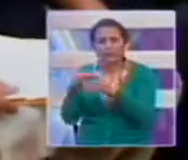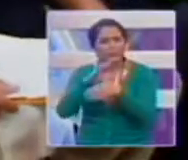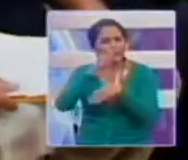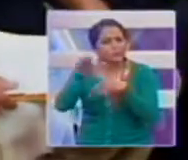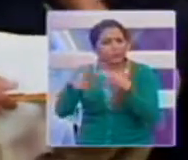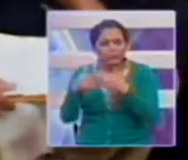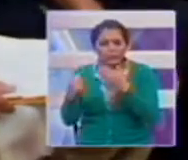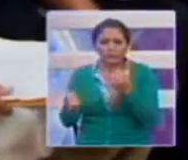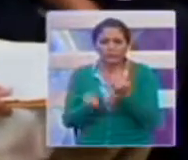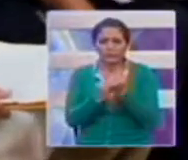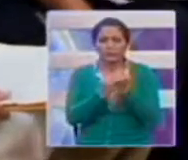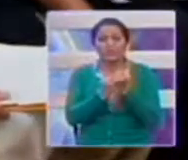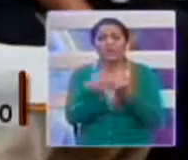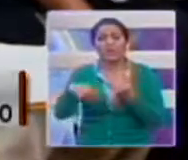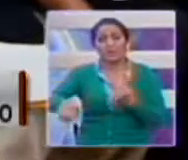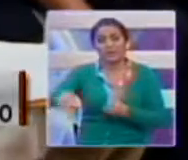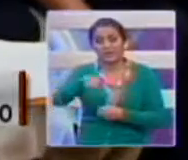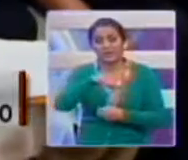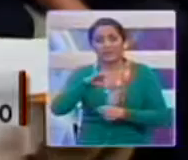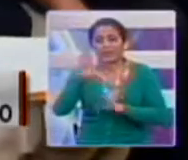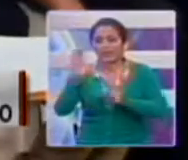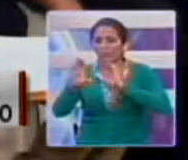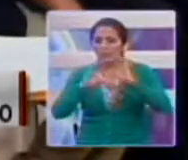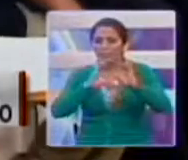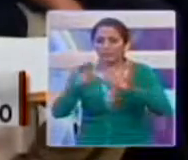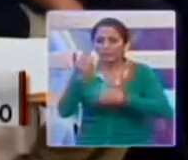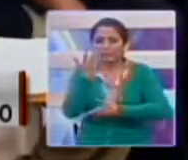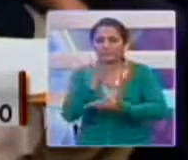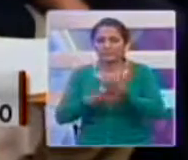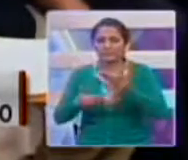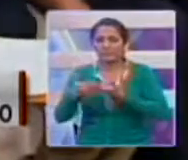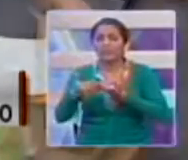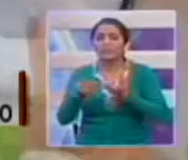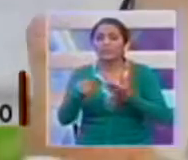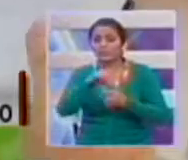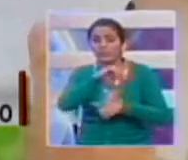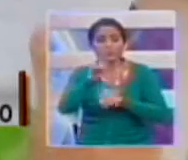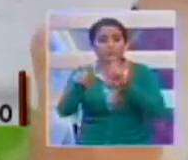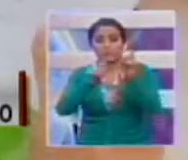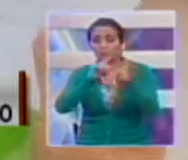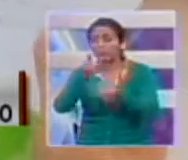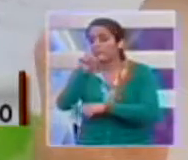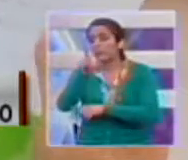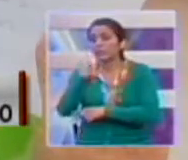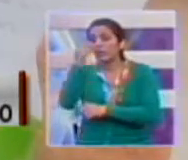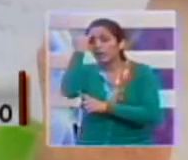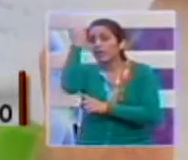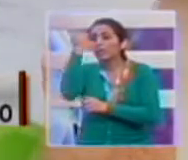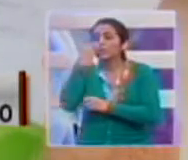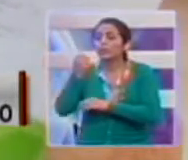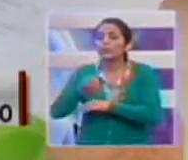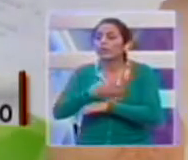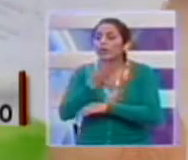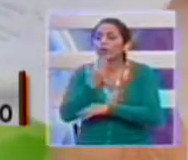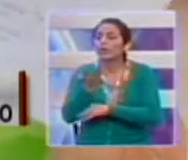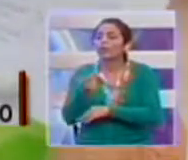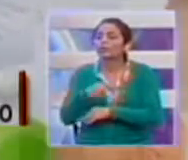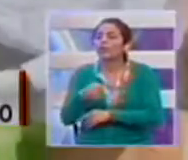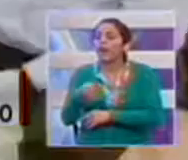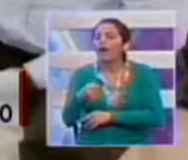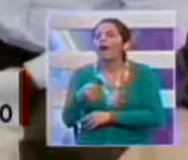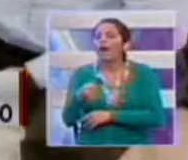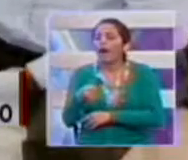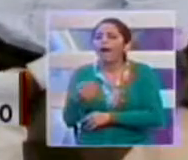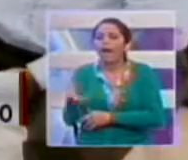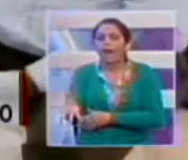fue un espacio de diálogo en el que también se lanzó el proceso de consultas ciudadanas con el fin de recopilar ideas, sugerencias y opiniones